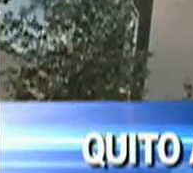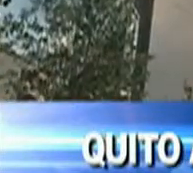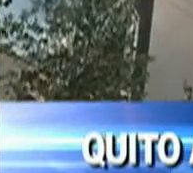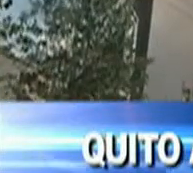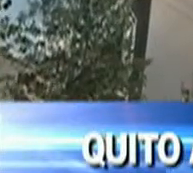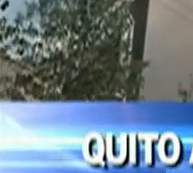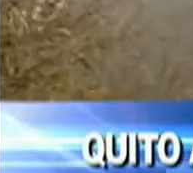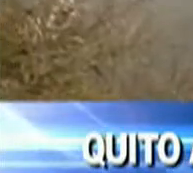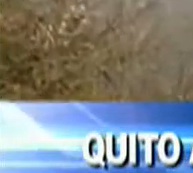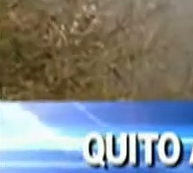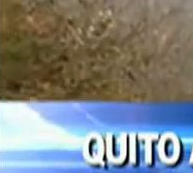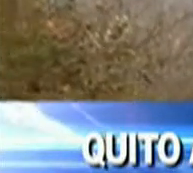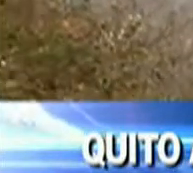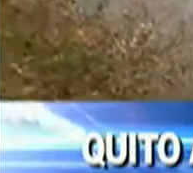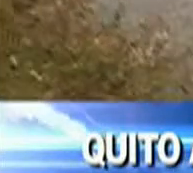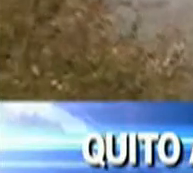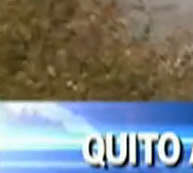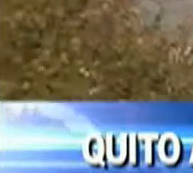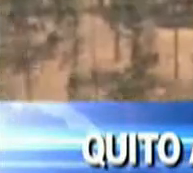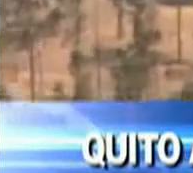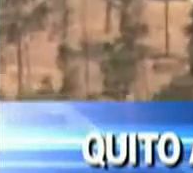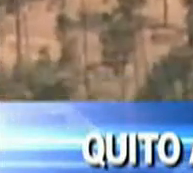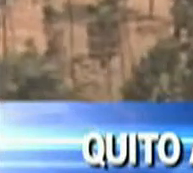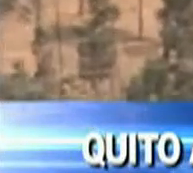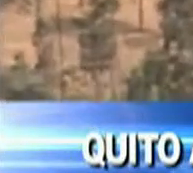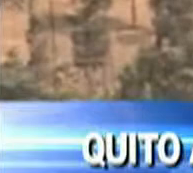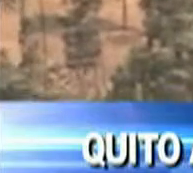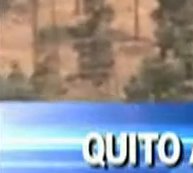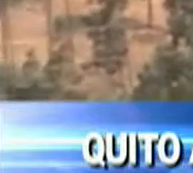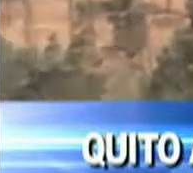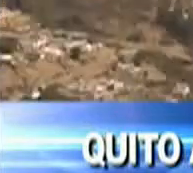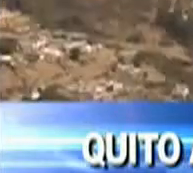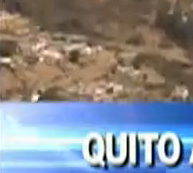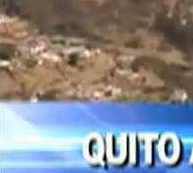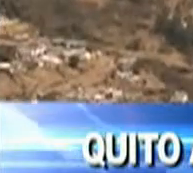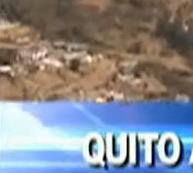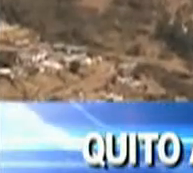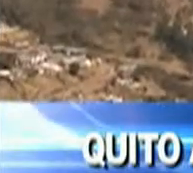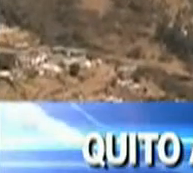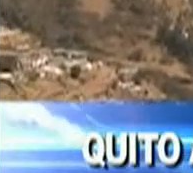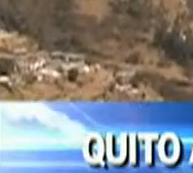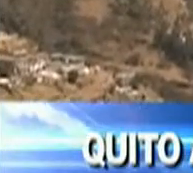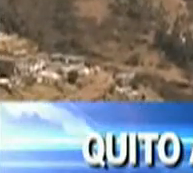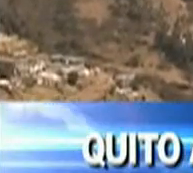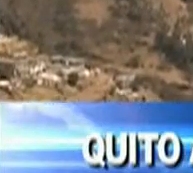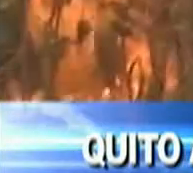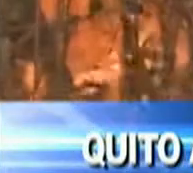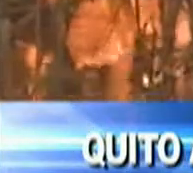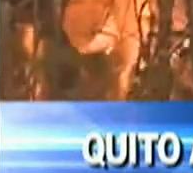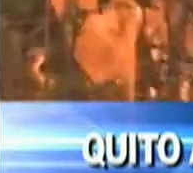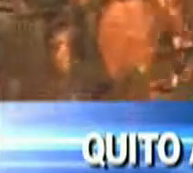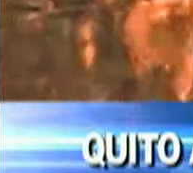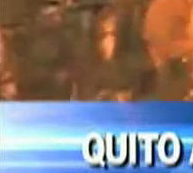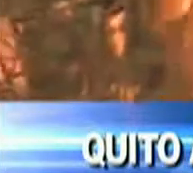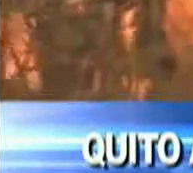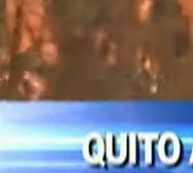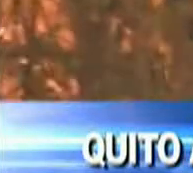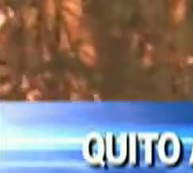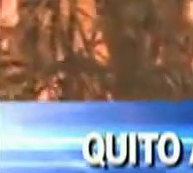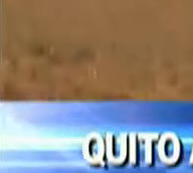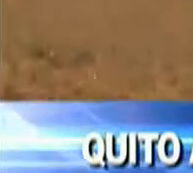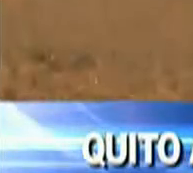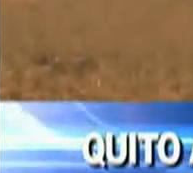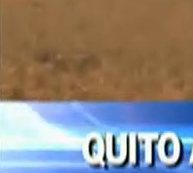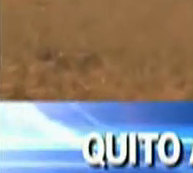Quito azotado por constantes incendios forestales. Solo ayer se reportaron 19